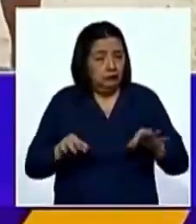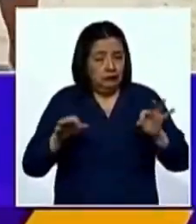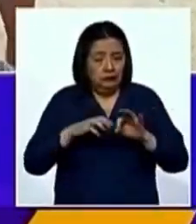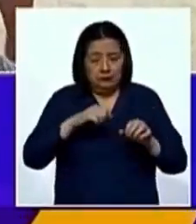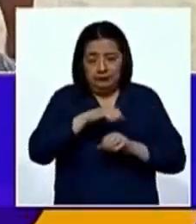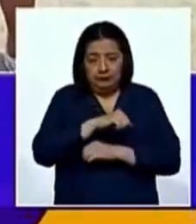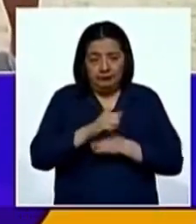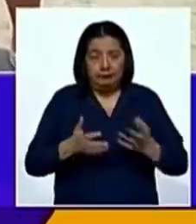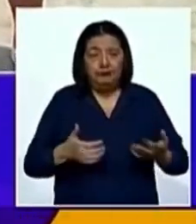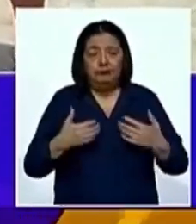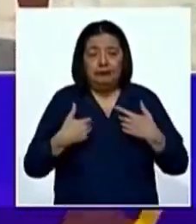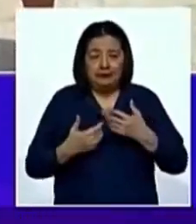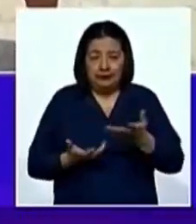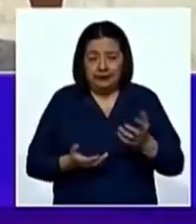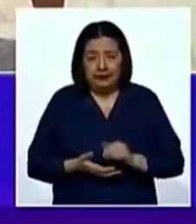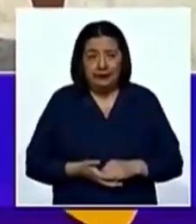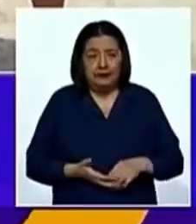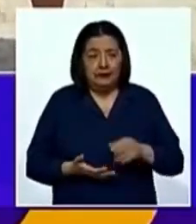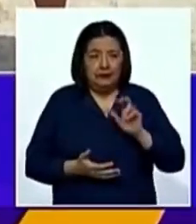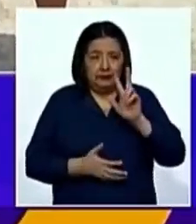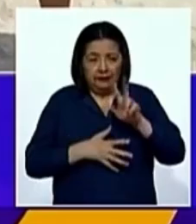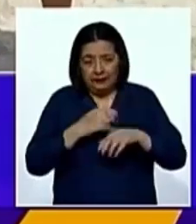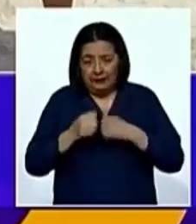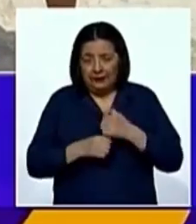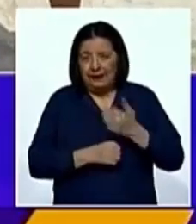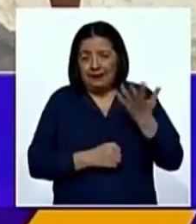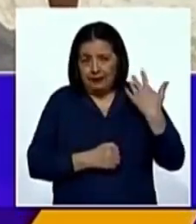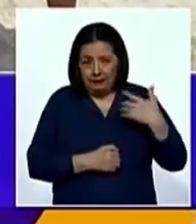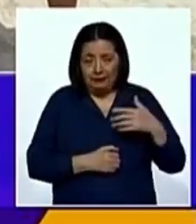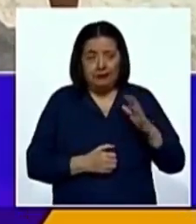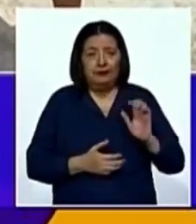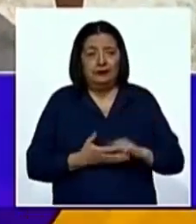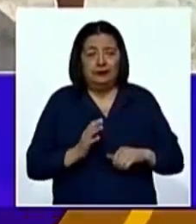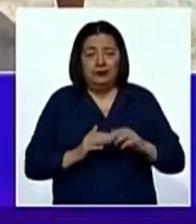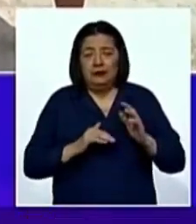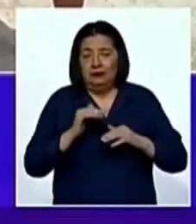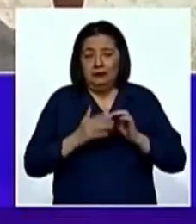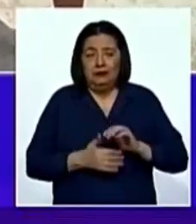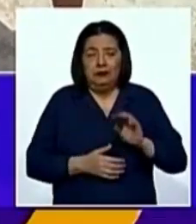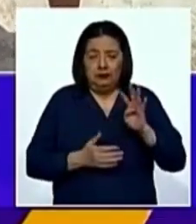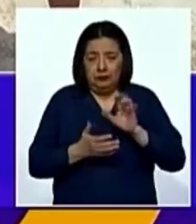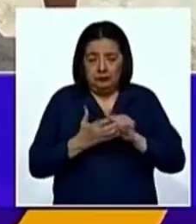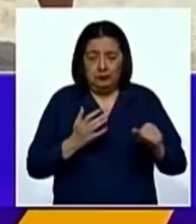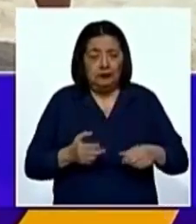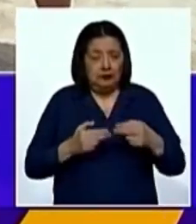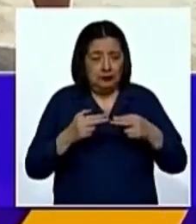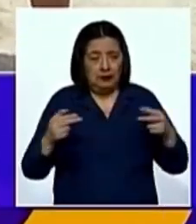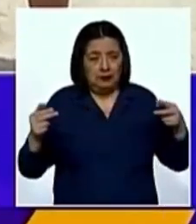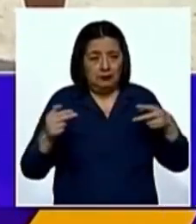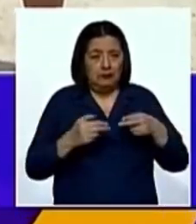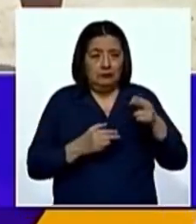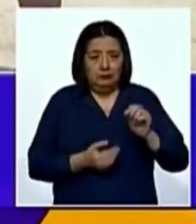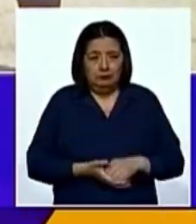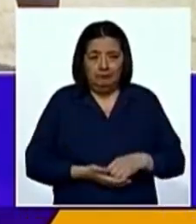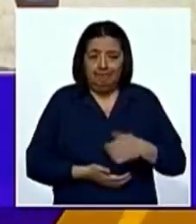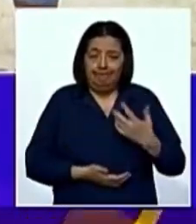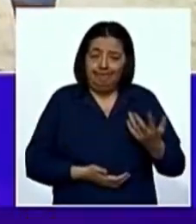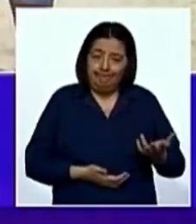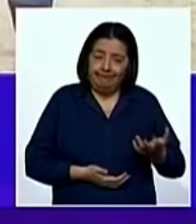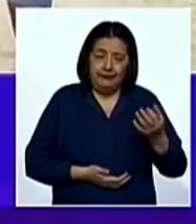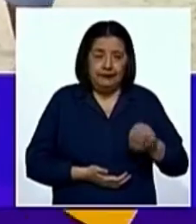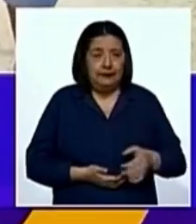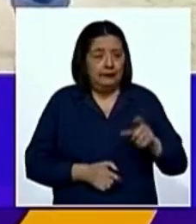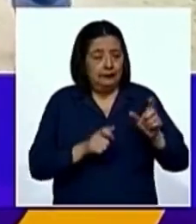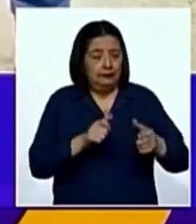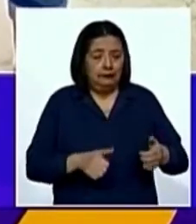tiene aproximadamente 3 años de antigüedad con 4 meses que ha sido inaugurado y que la verdad los